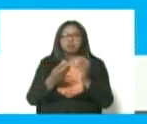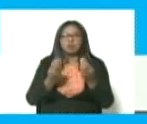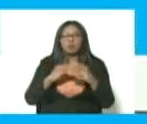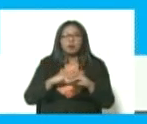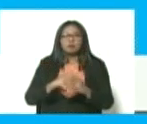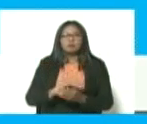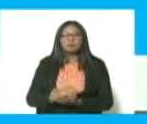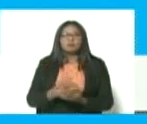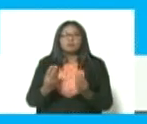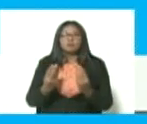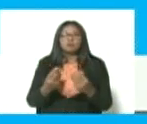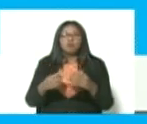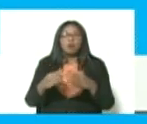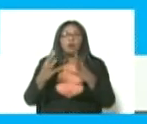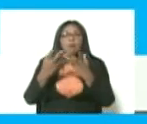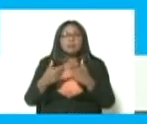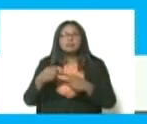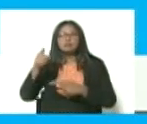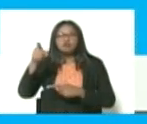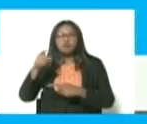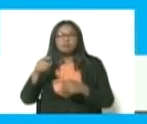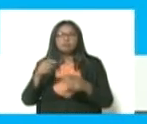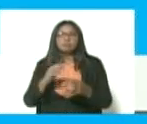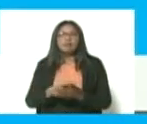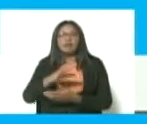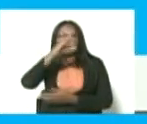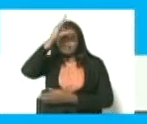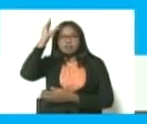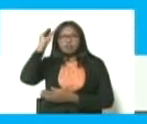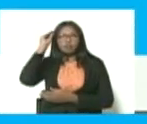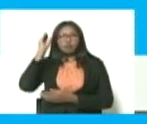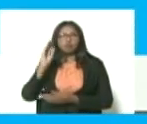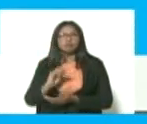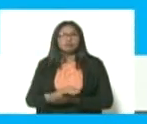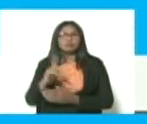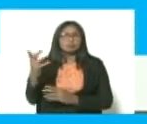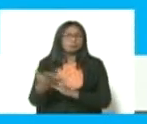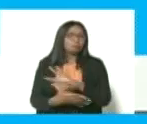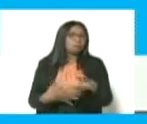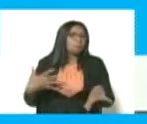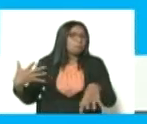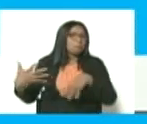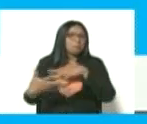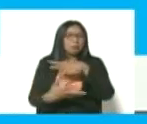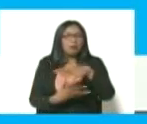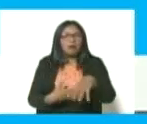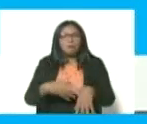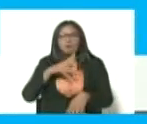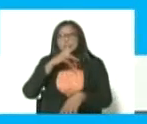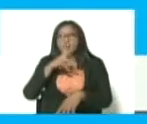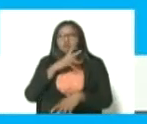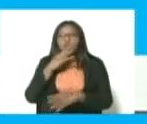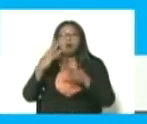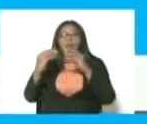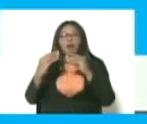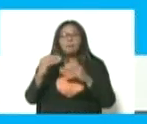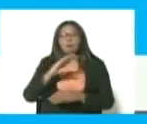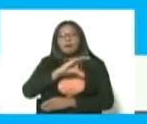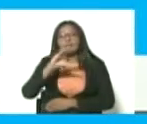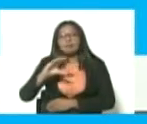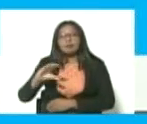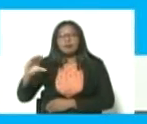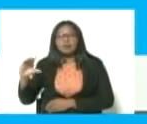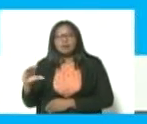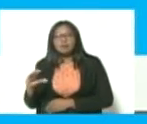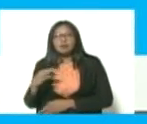por montones con la administración Trump. La administración Trump era un caos. Nosotros hablamos en el Caribe